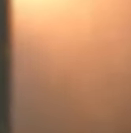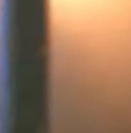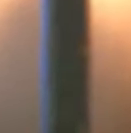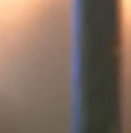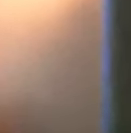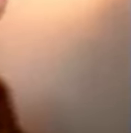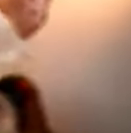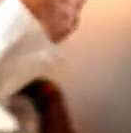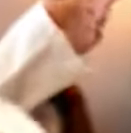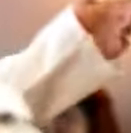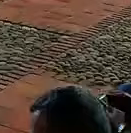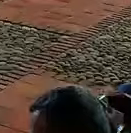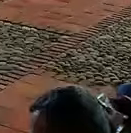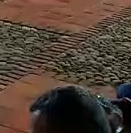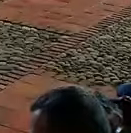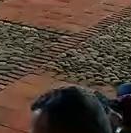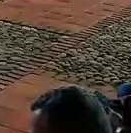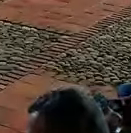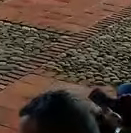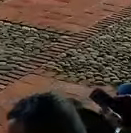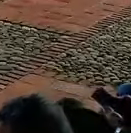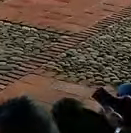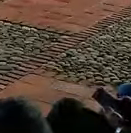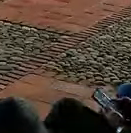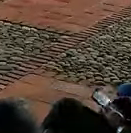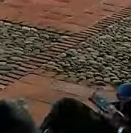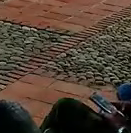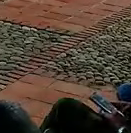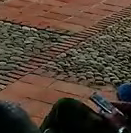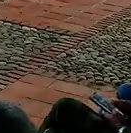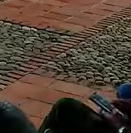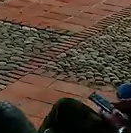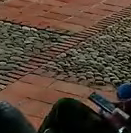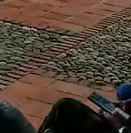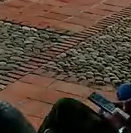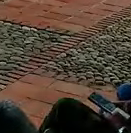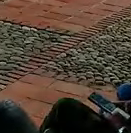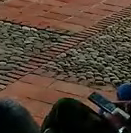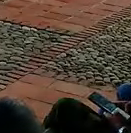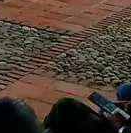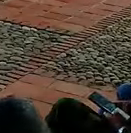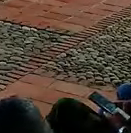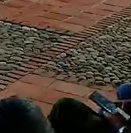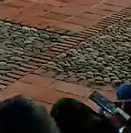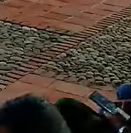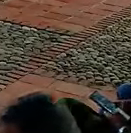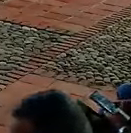resto. Que toquen y que sigan sonando las brisas del Pamplonita.